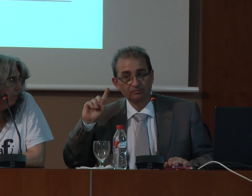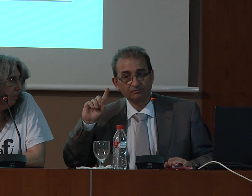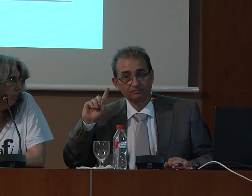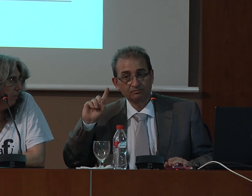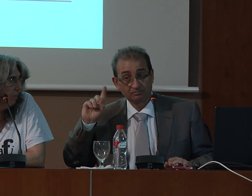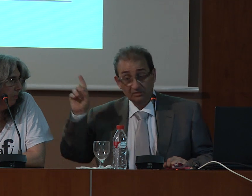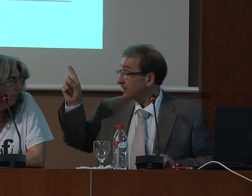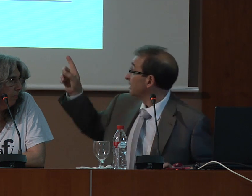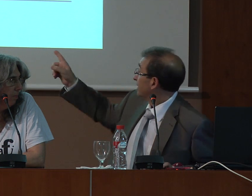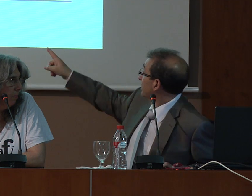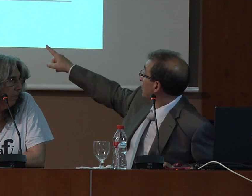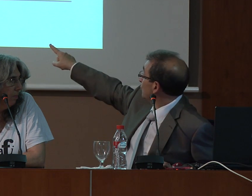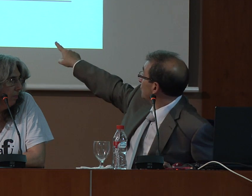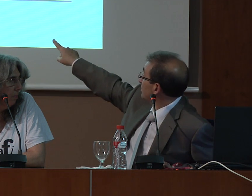del sueño.